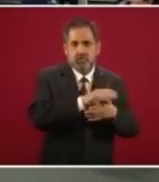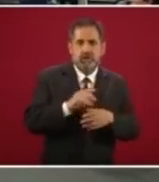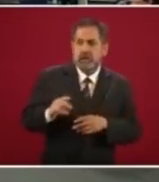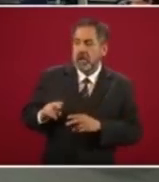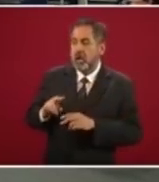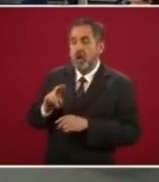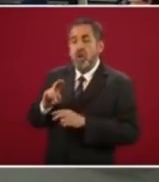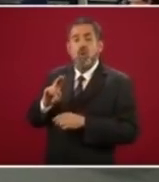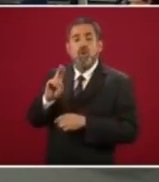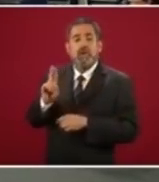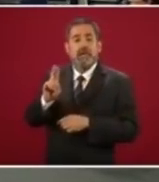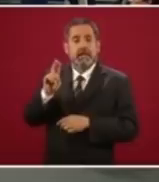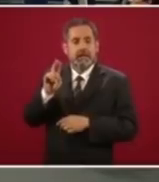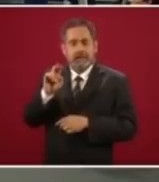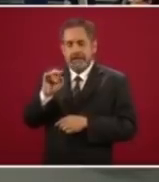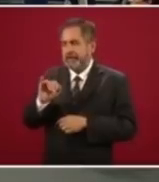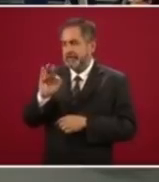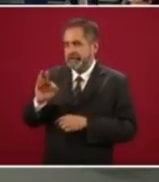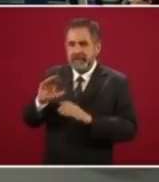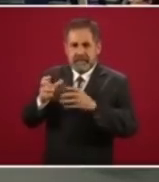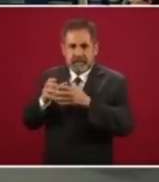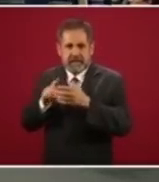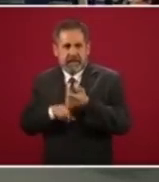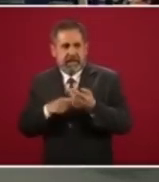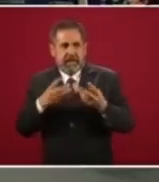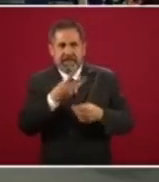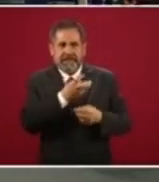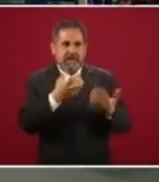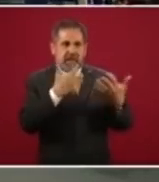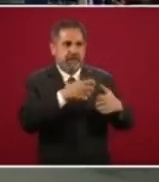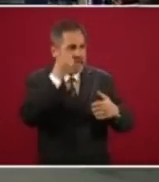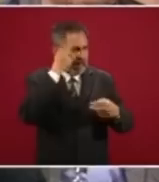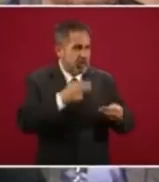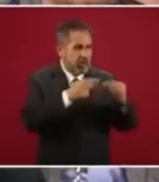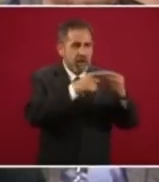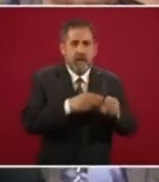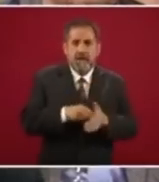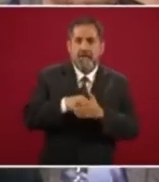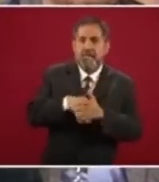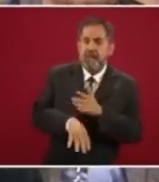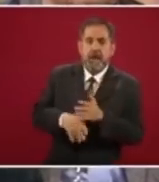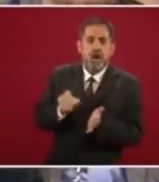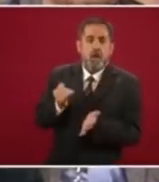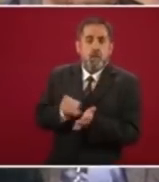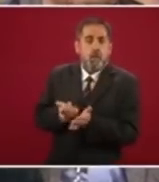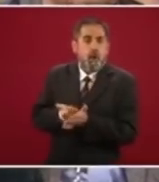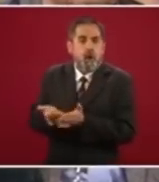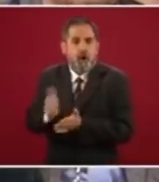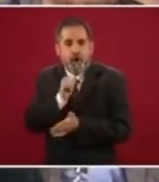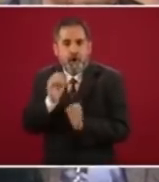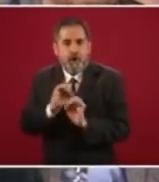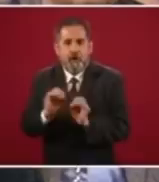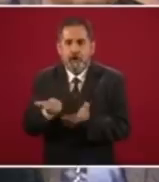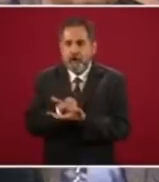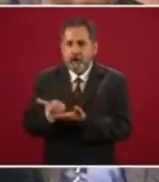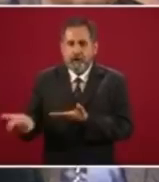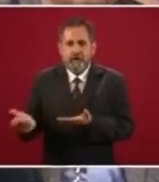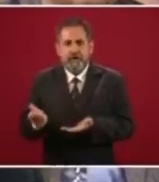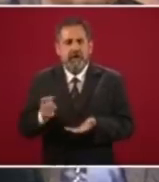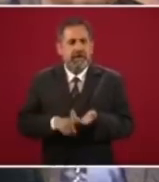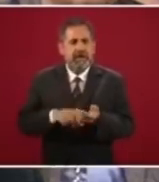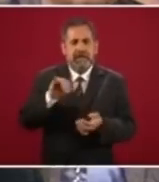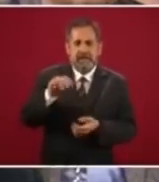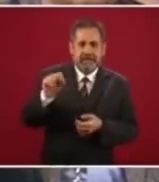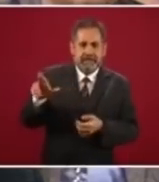Unidad de Inteligencia Financiera sobre los 300 empresarios que habrían evadido el impuesto por honorarios asimilados a